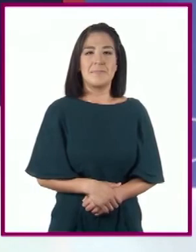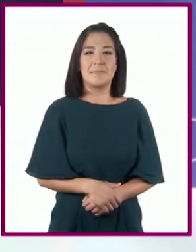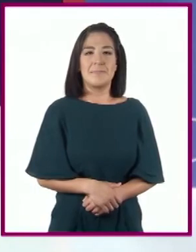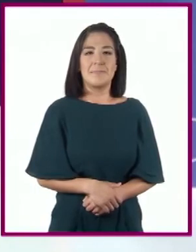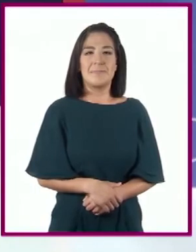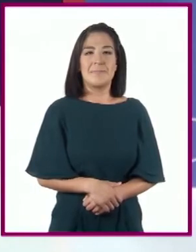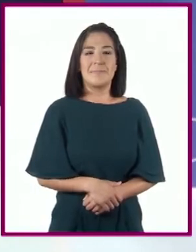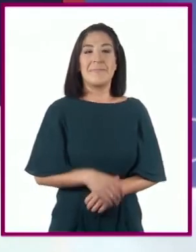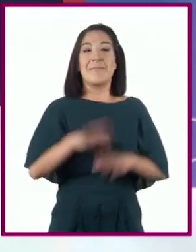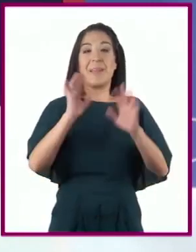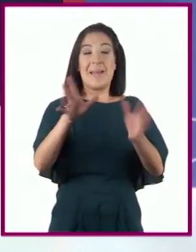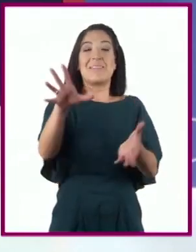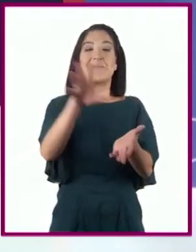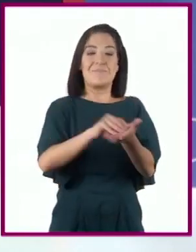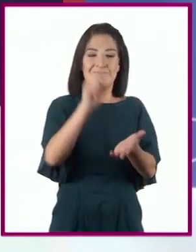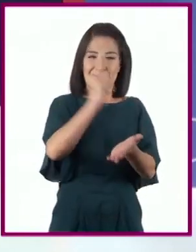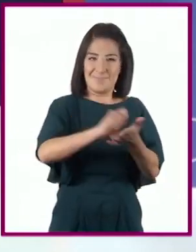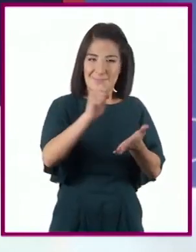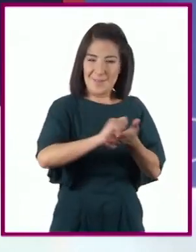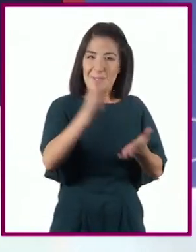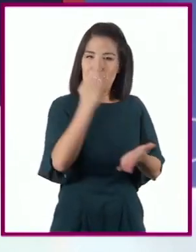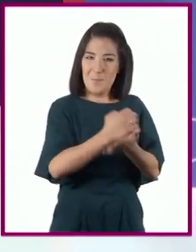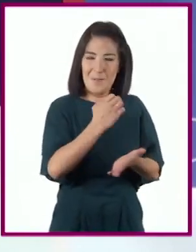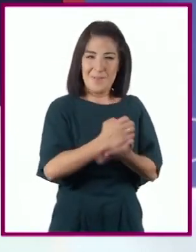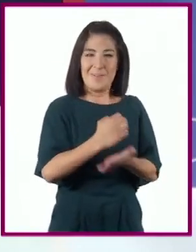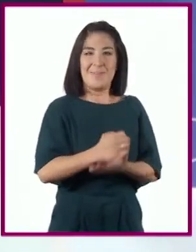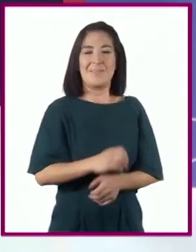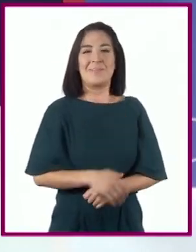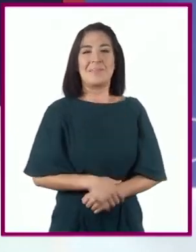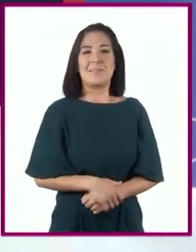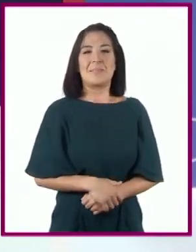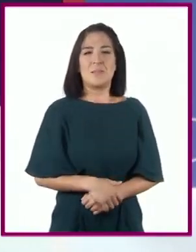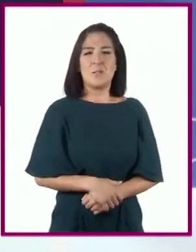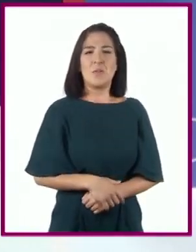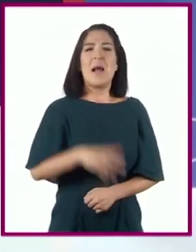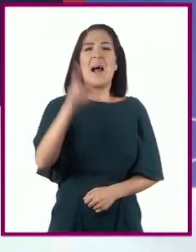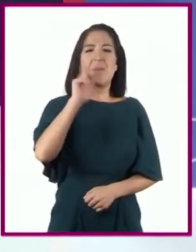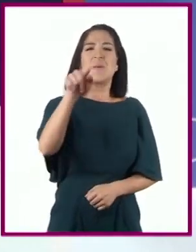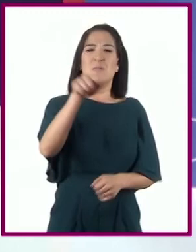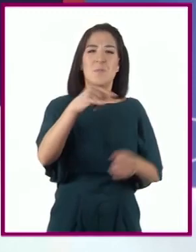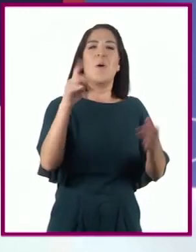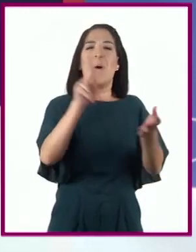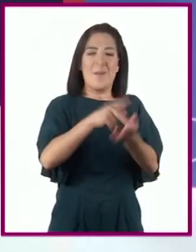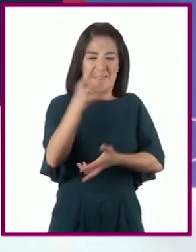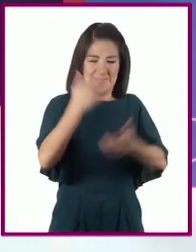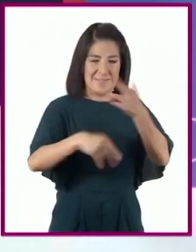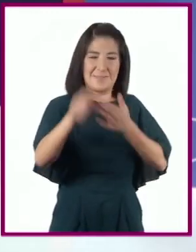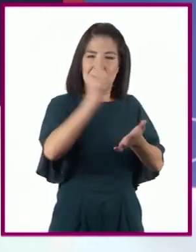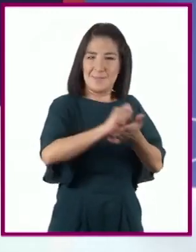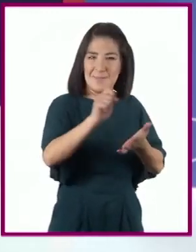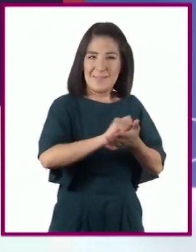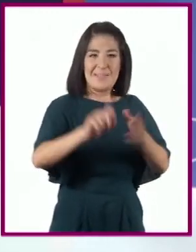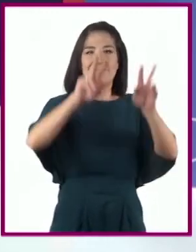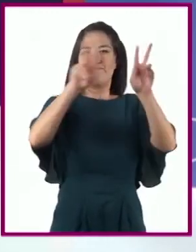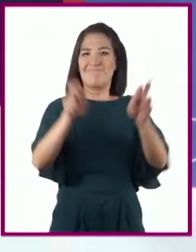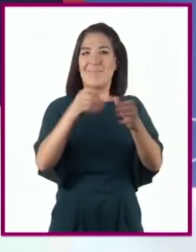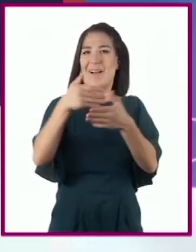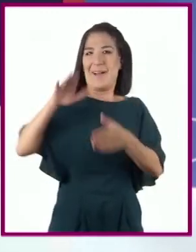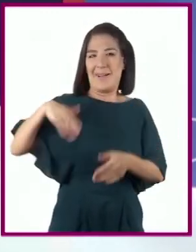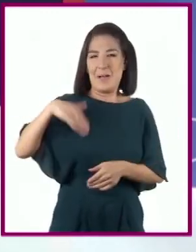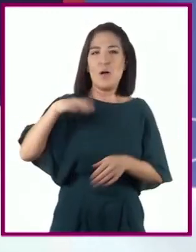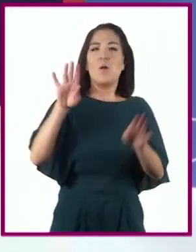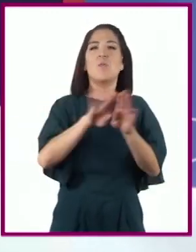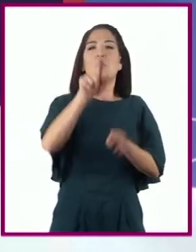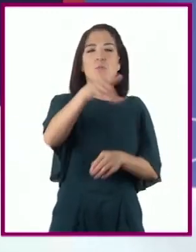A tomar nota en su cuaderno. Intenten reescribir en sus cuadernos el fragmento anterior,